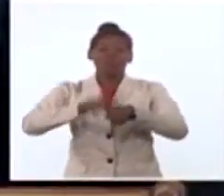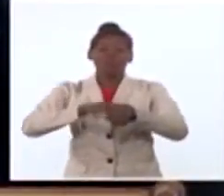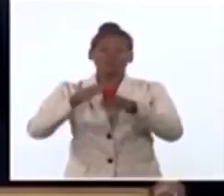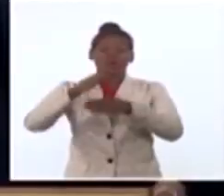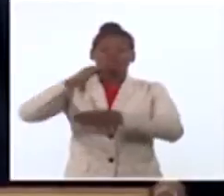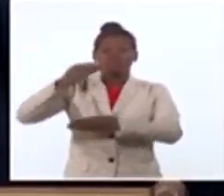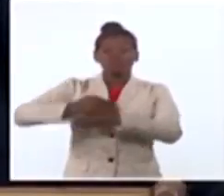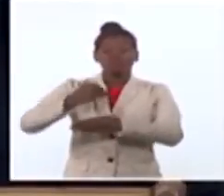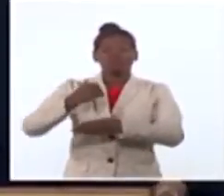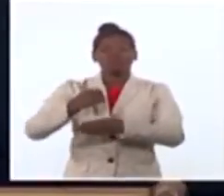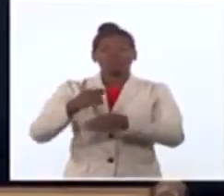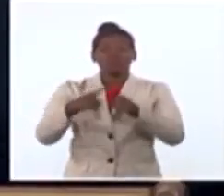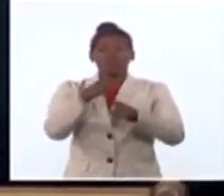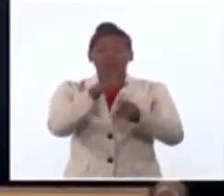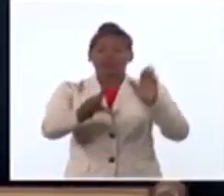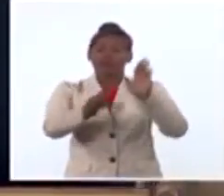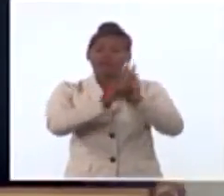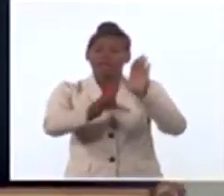nuevas aplicadas